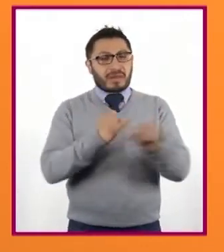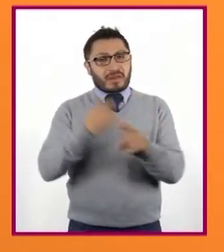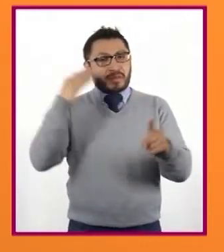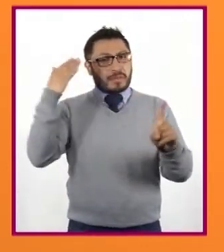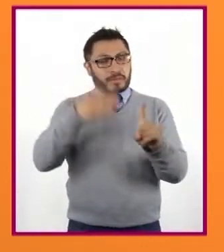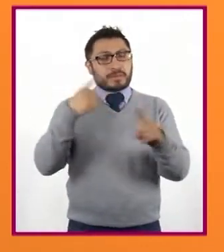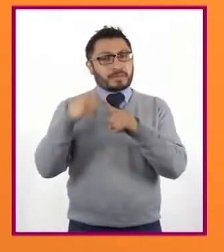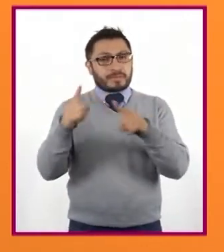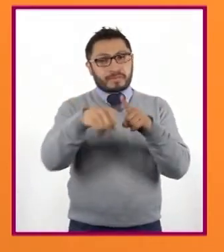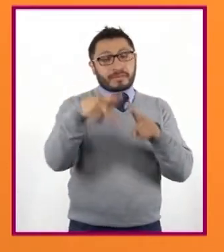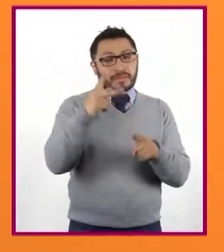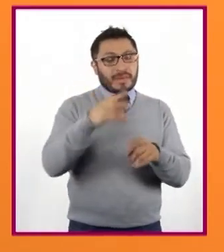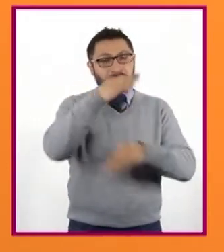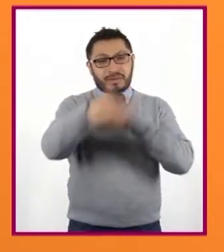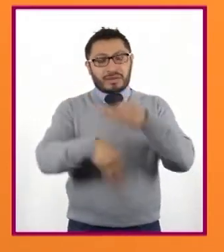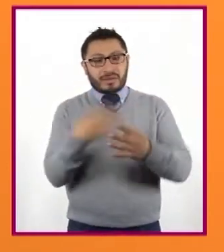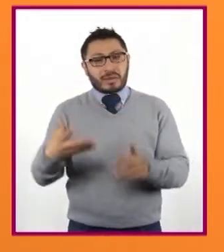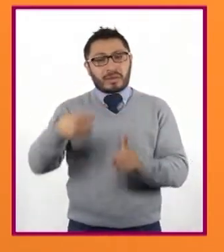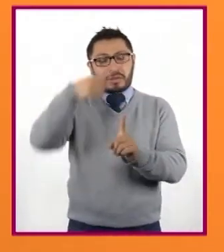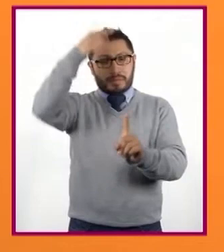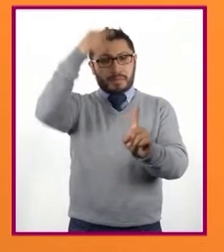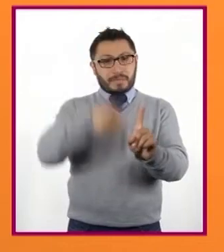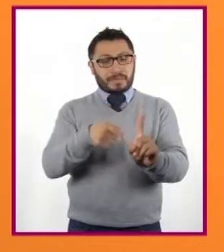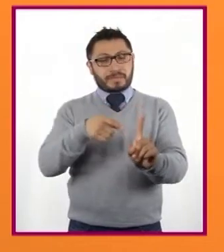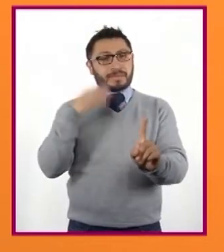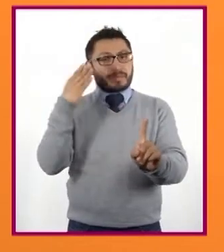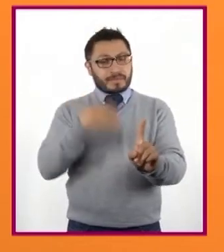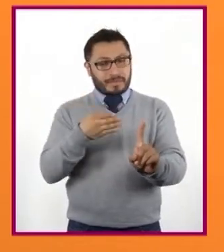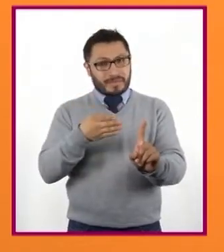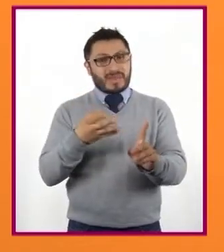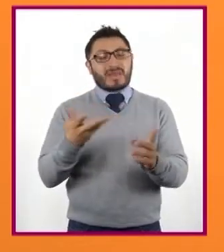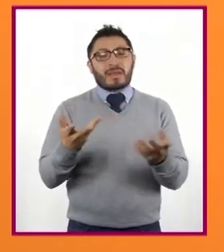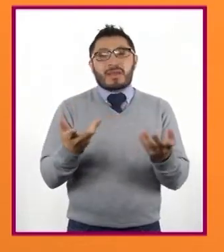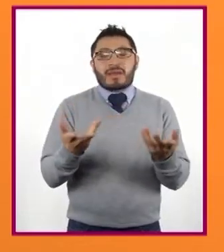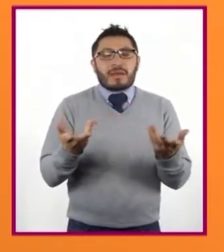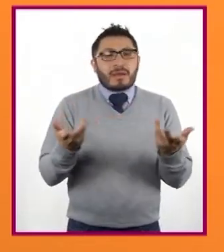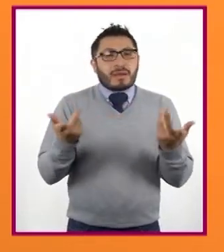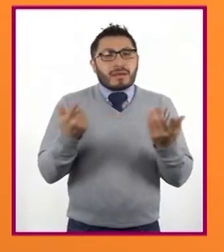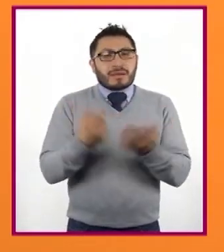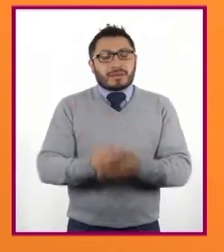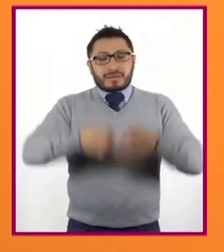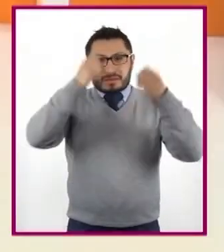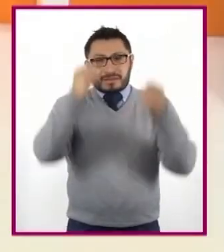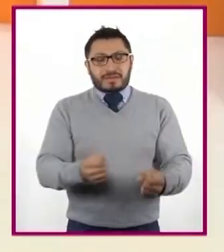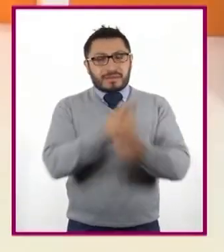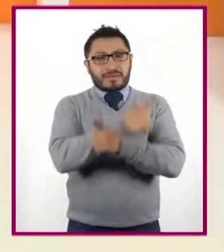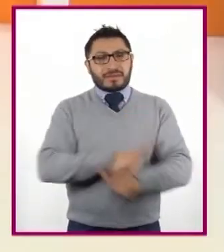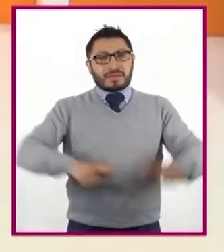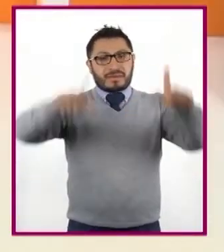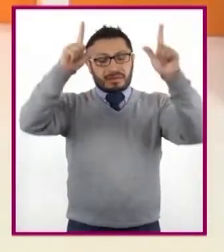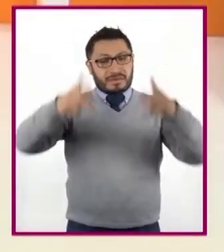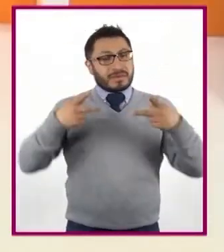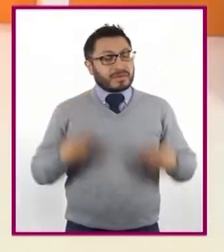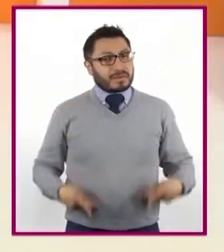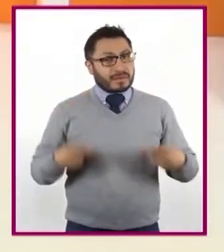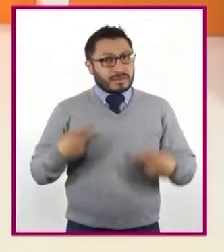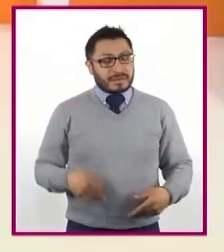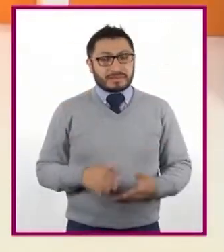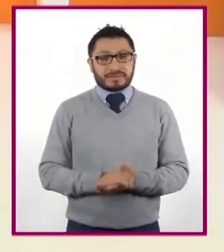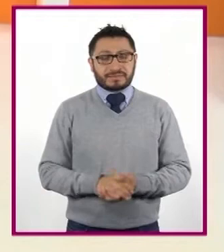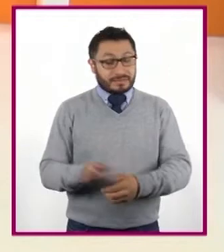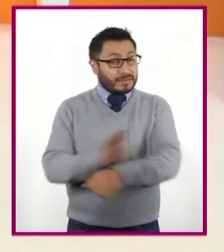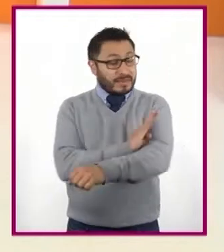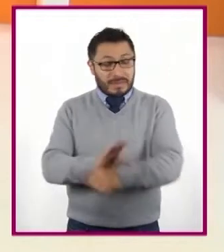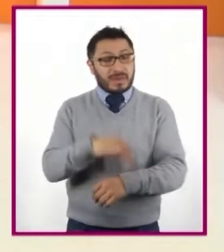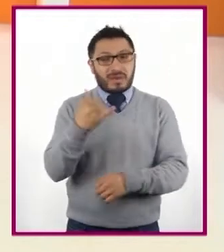todos encaminados a favorecer el bienestar y garantizar las libertades de las personas. De esta manera, se